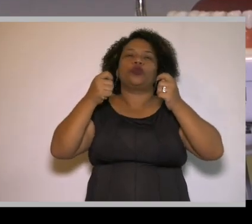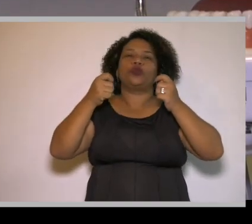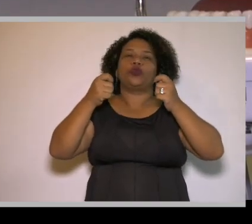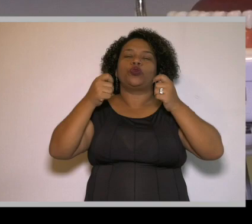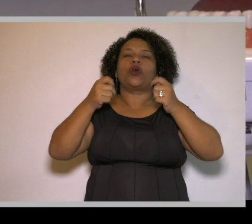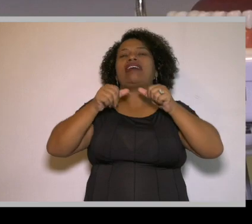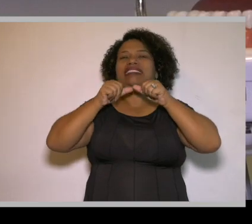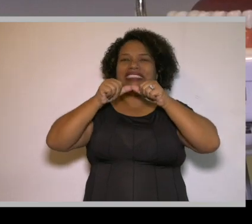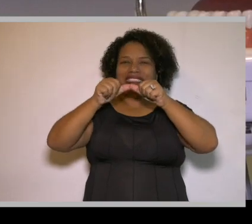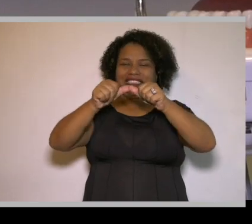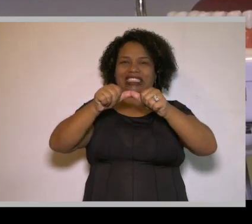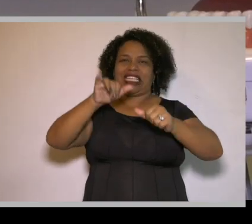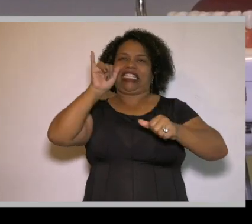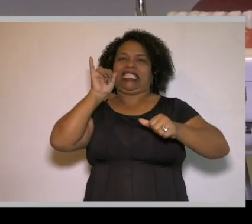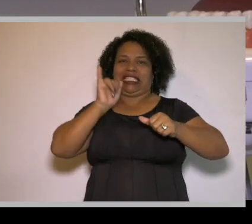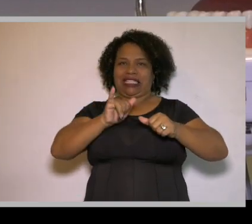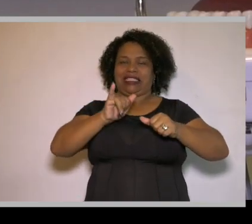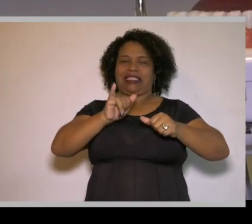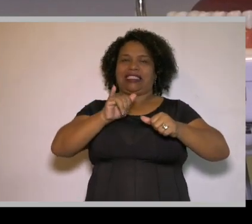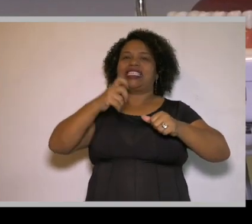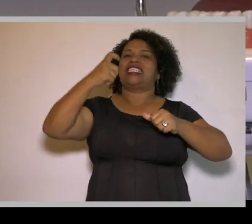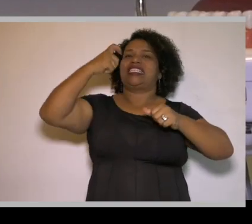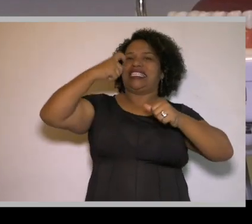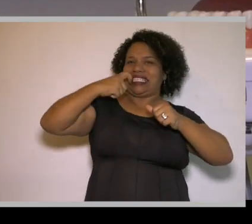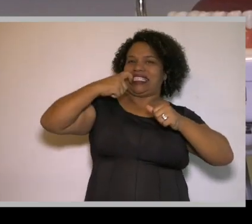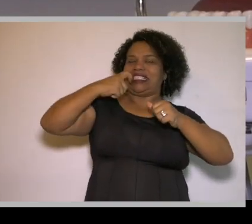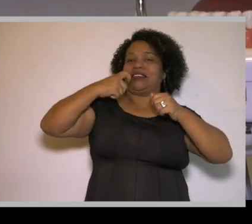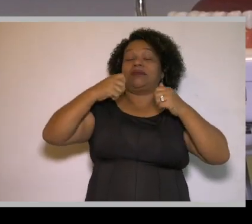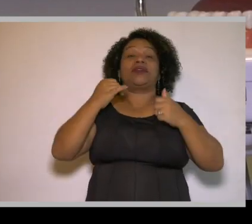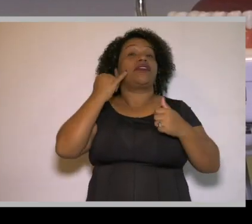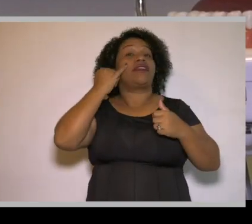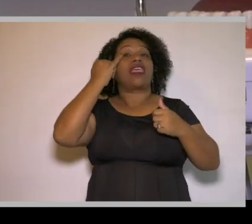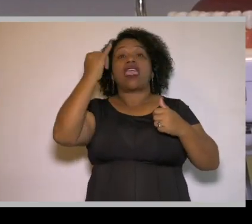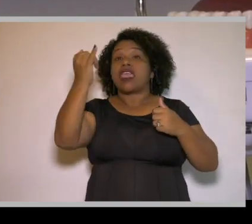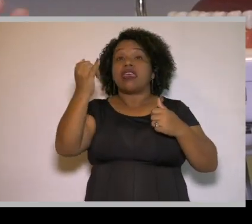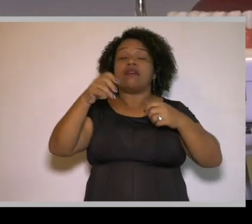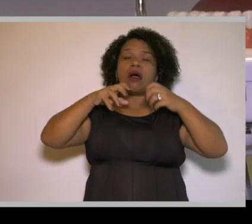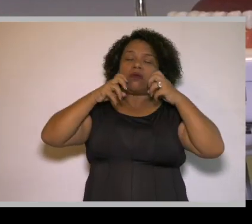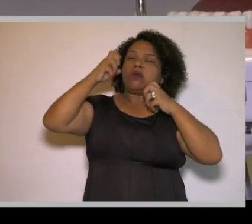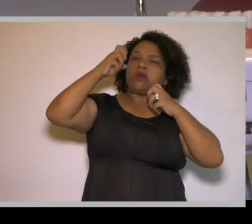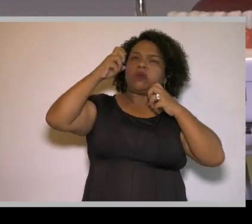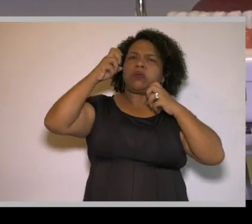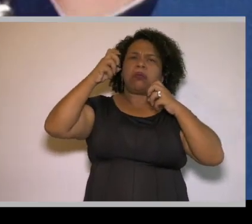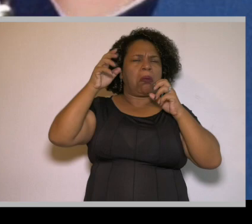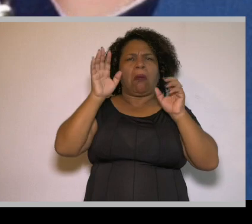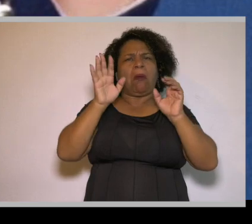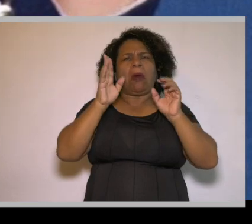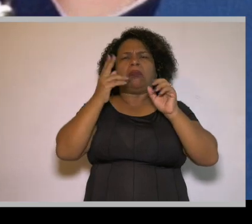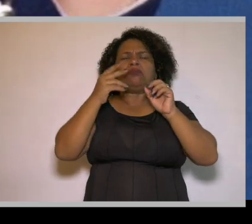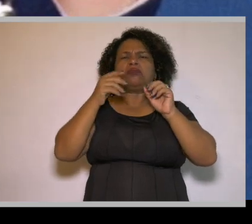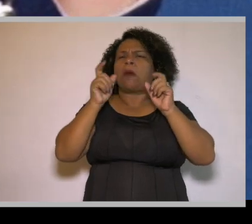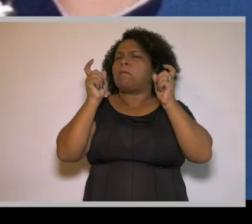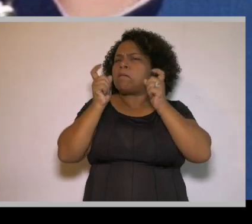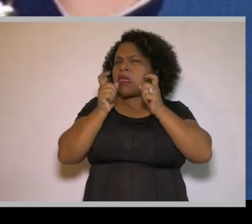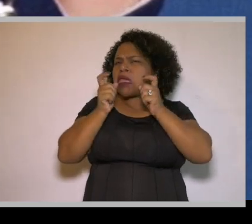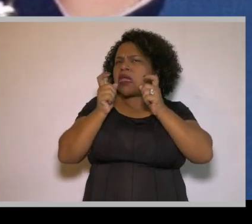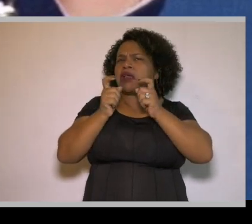mentonera, ¿Qué es una mentonera? Una mentonera es algo así como de tela, que la venden en las farmacias. Como una banda.